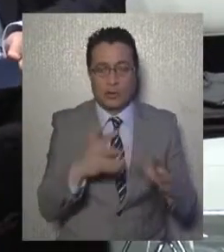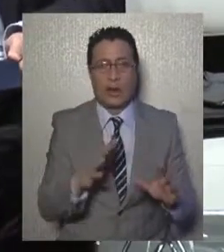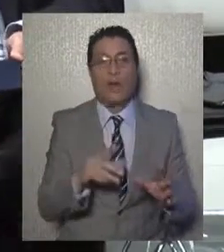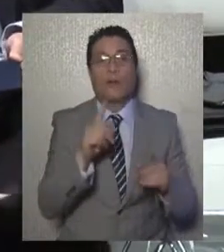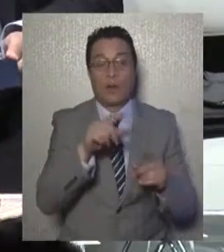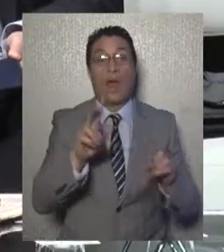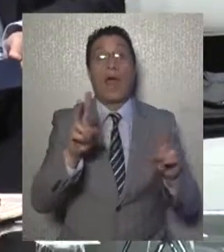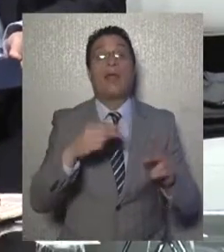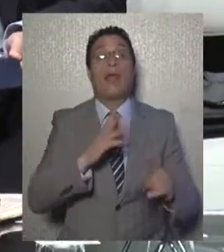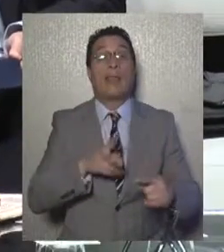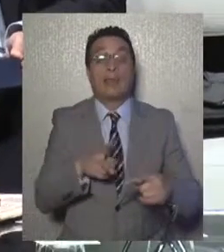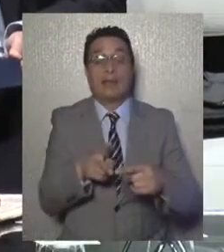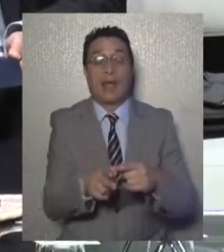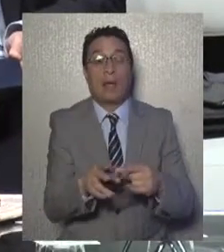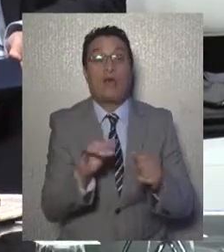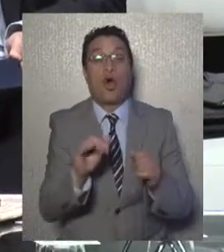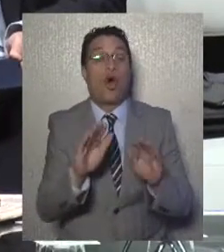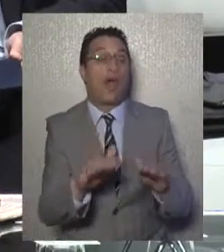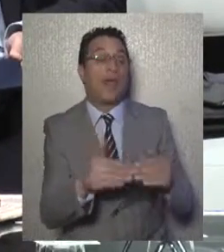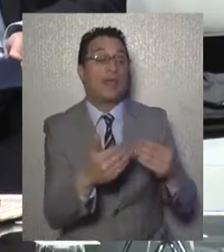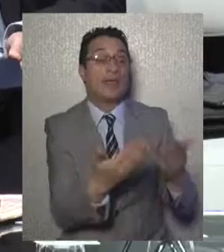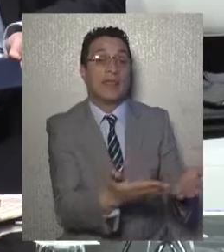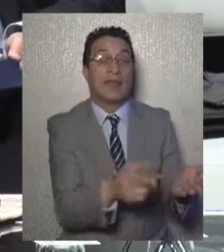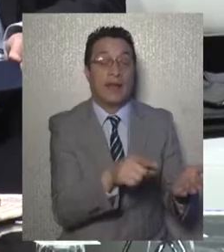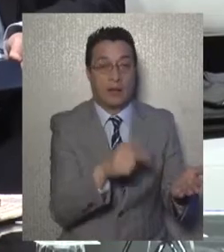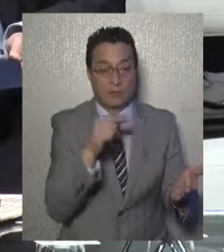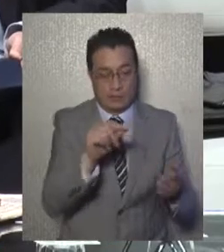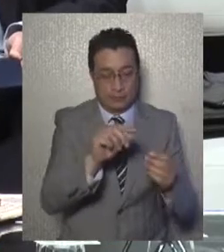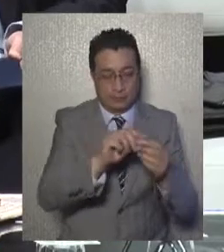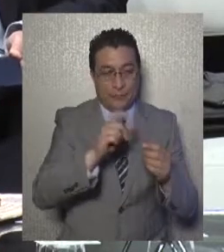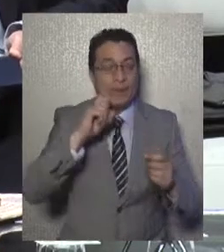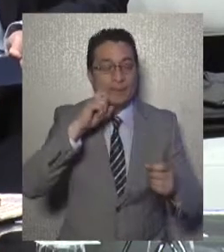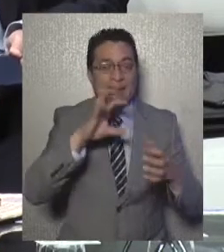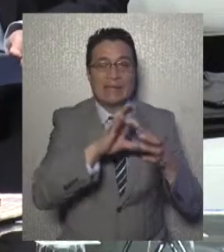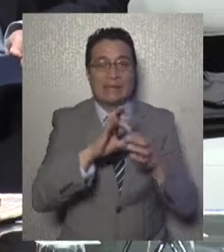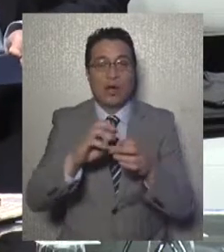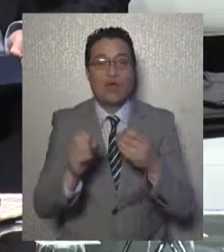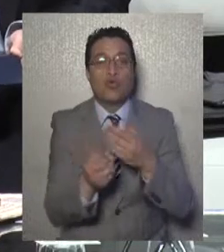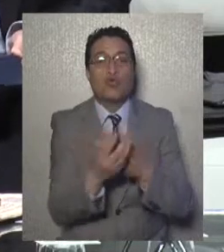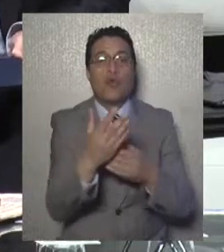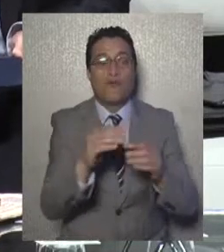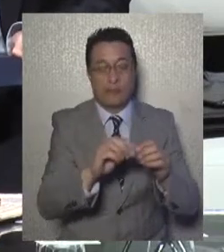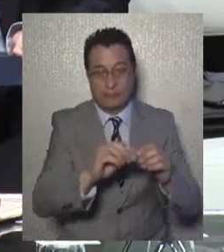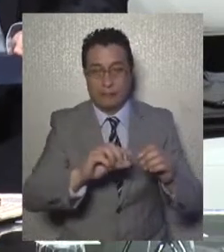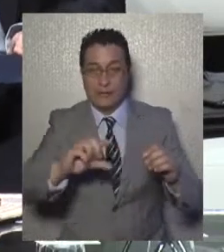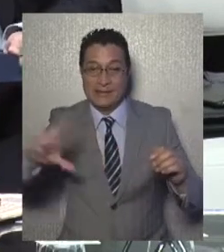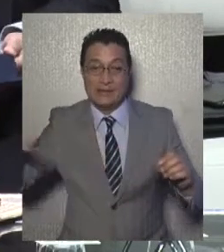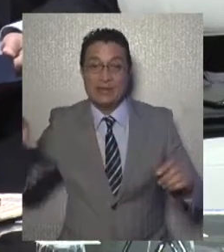este término o esta entrega para nosotros significó el inicio de un nuevo trabajo que es poder ir